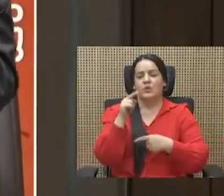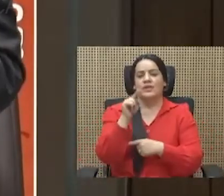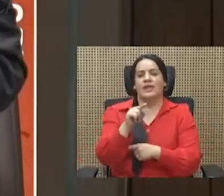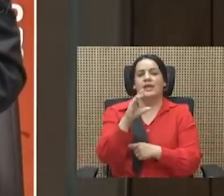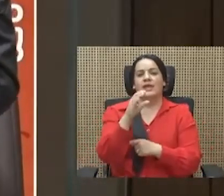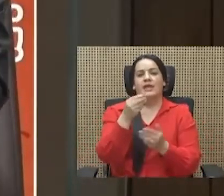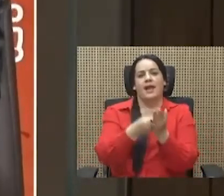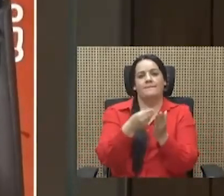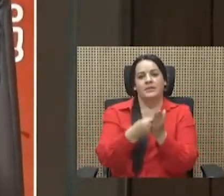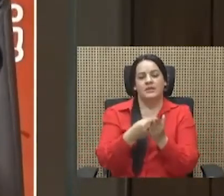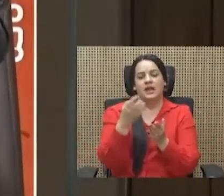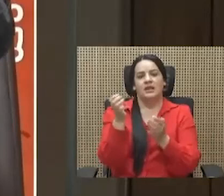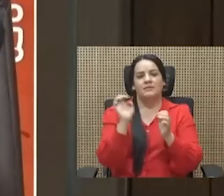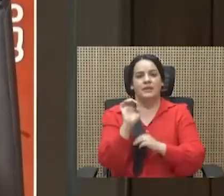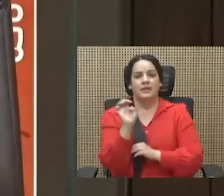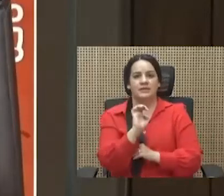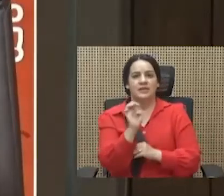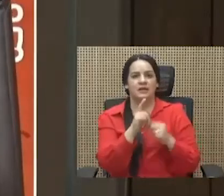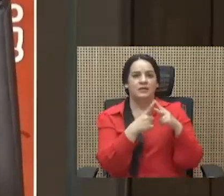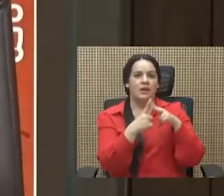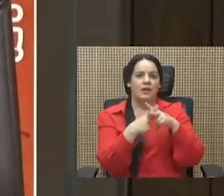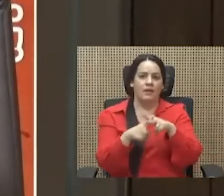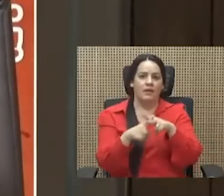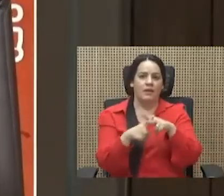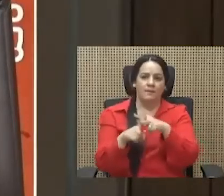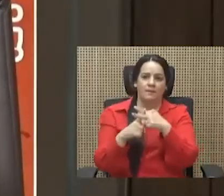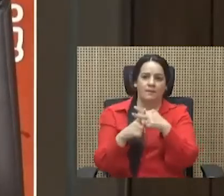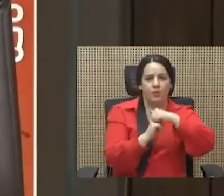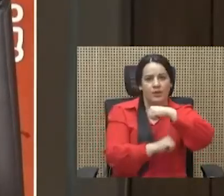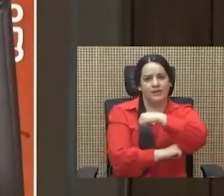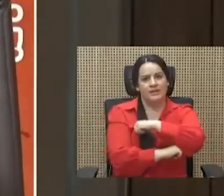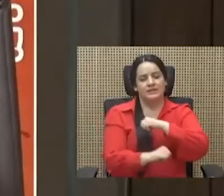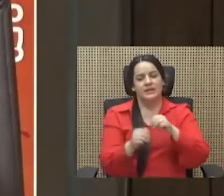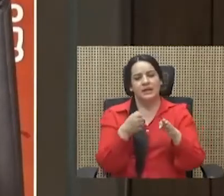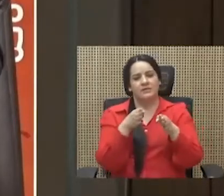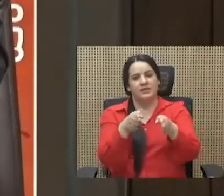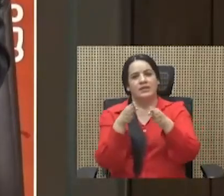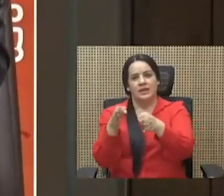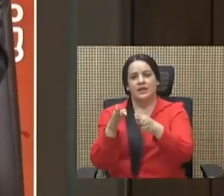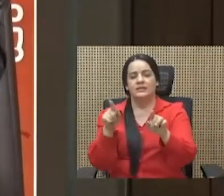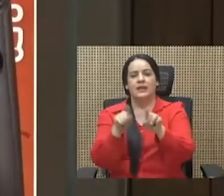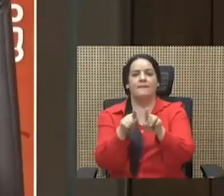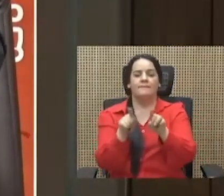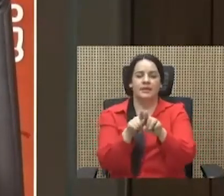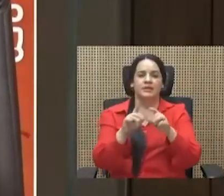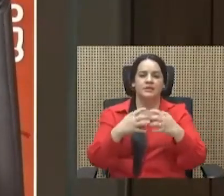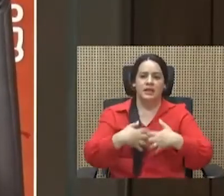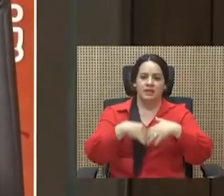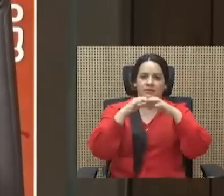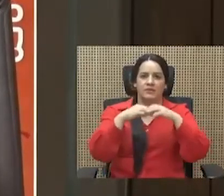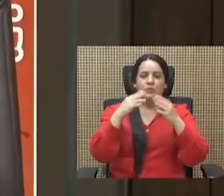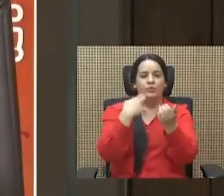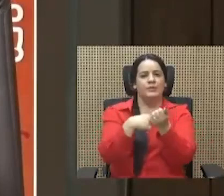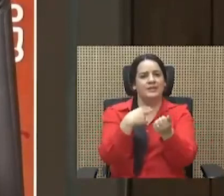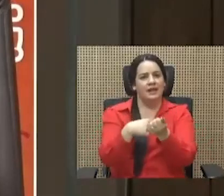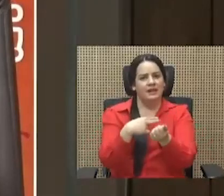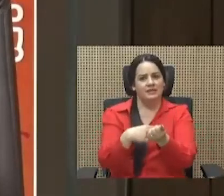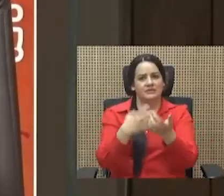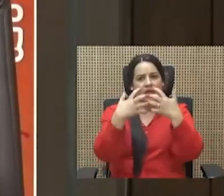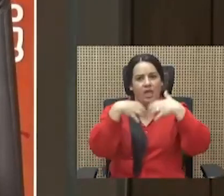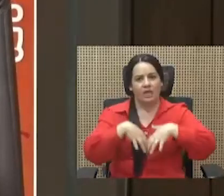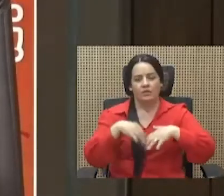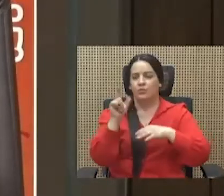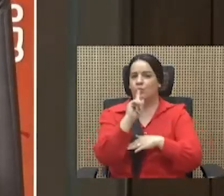puentes, carreteras, se levantan hospitales caídos. No es gasto corriente el que se hace en